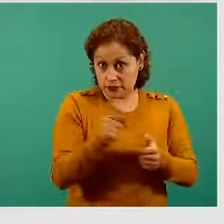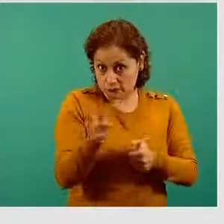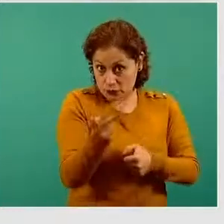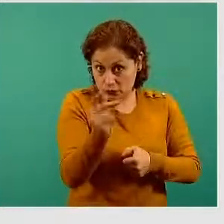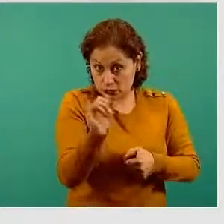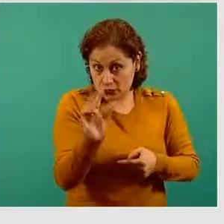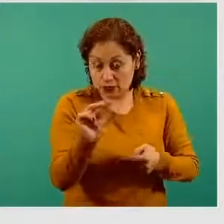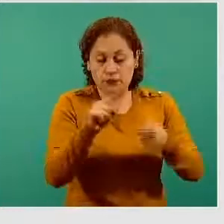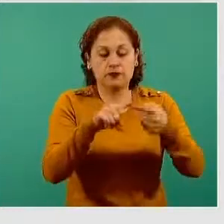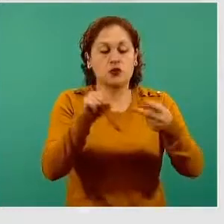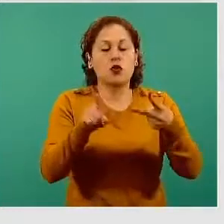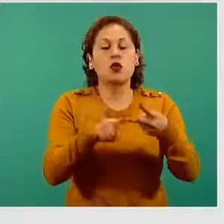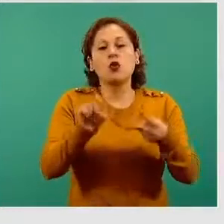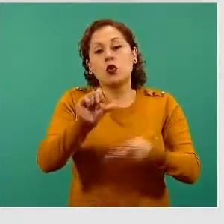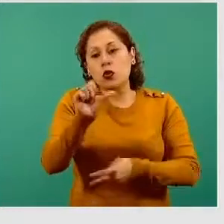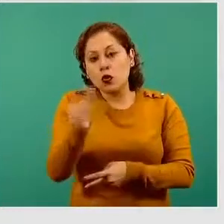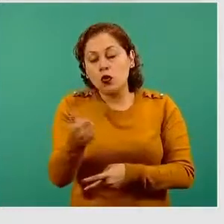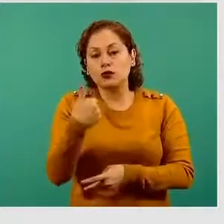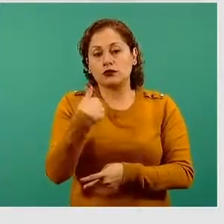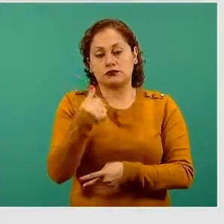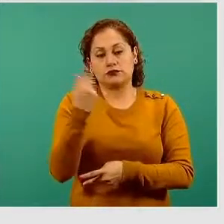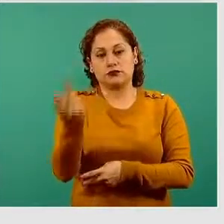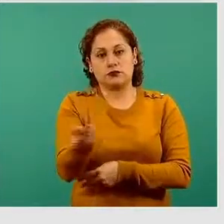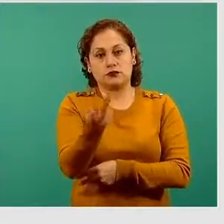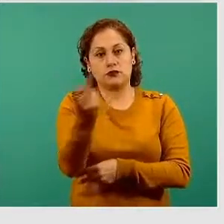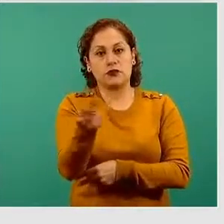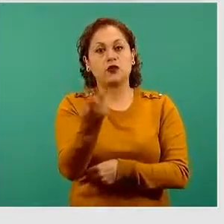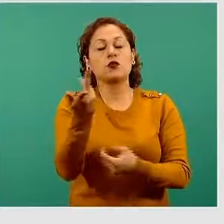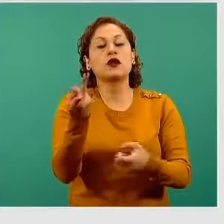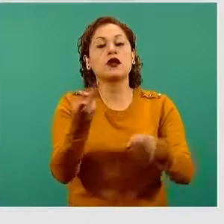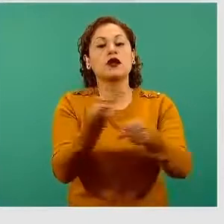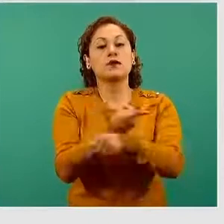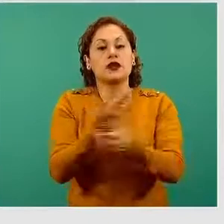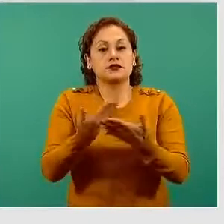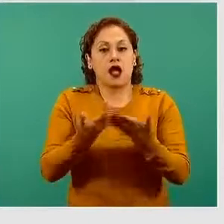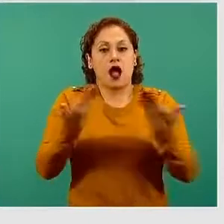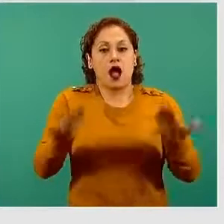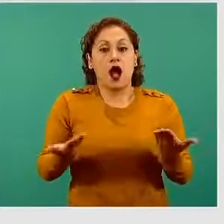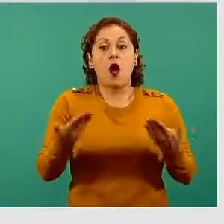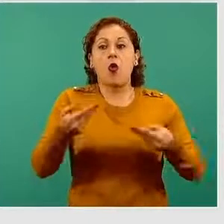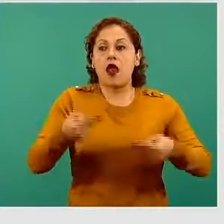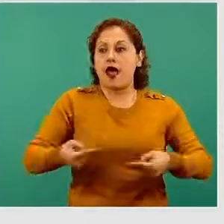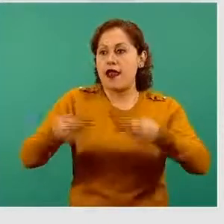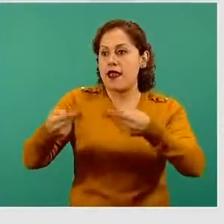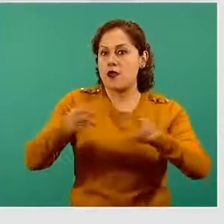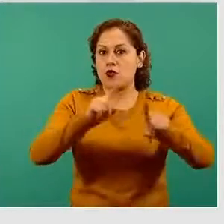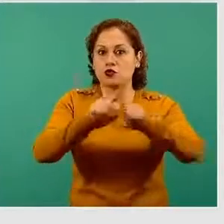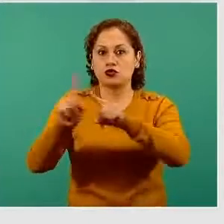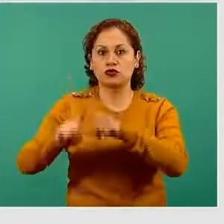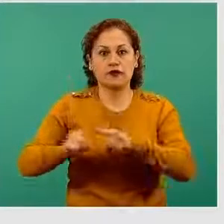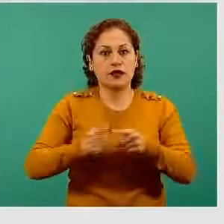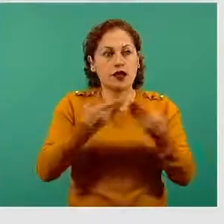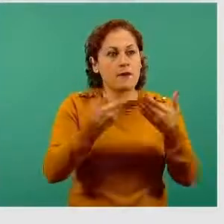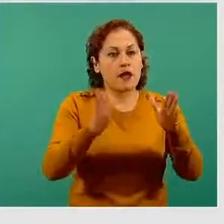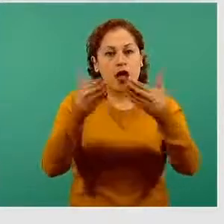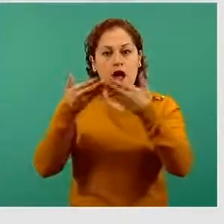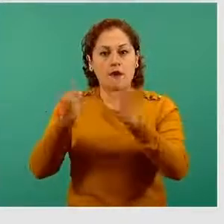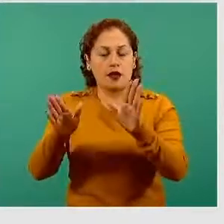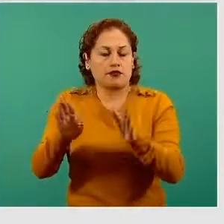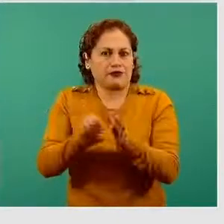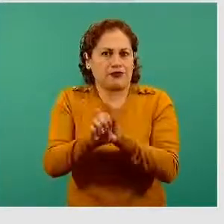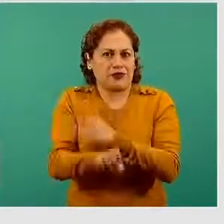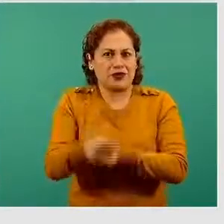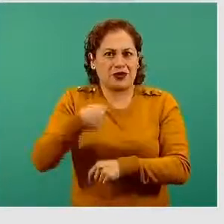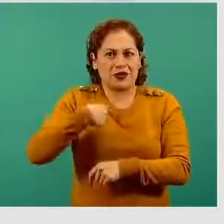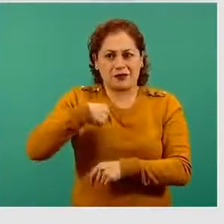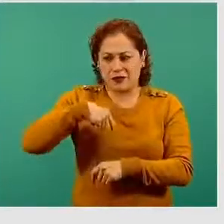casos precisamente ante la reapertura de comercios y ante, bueno, pues este fin de semana de puente vimos que las playas